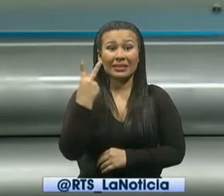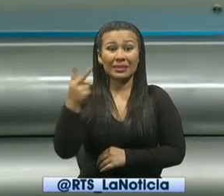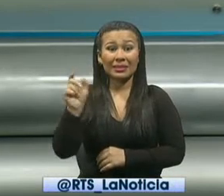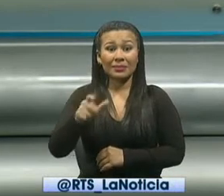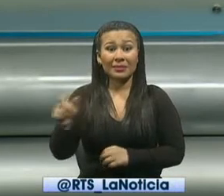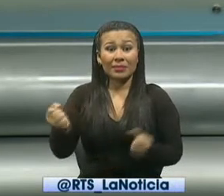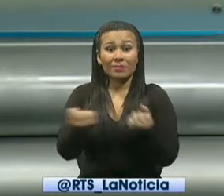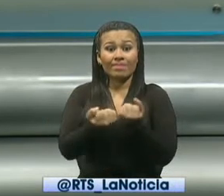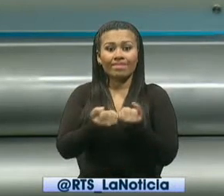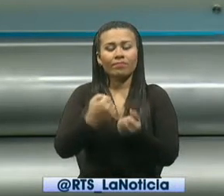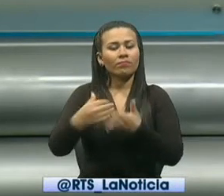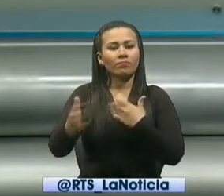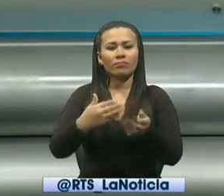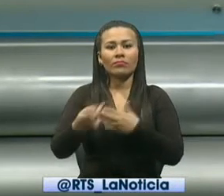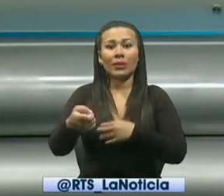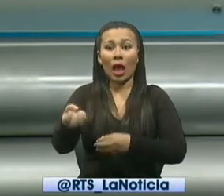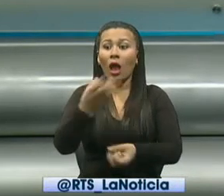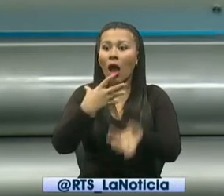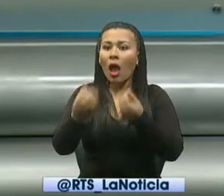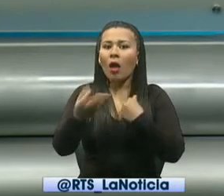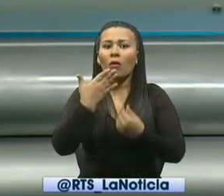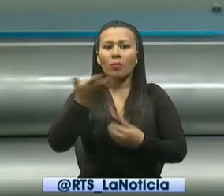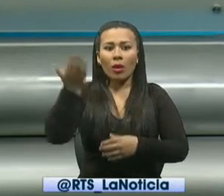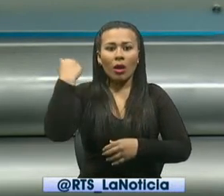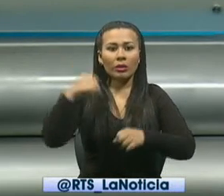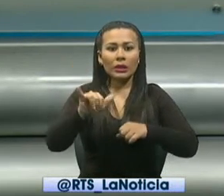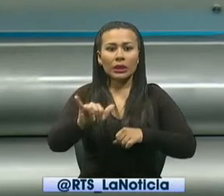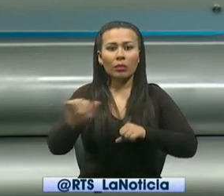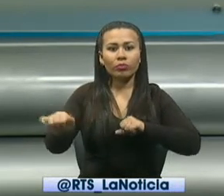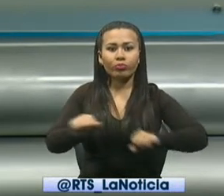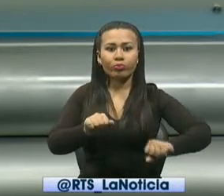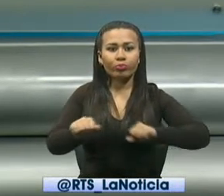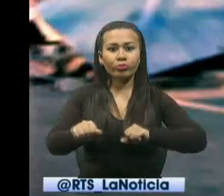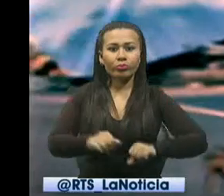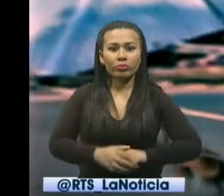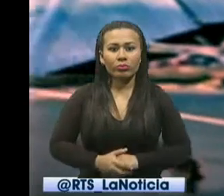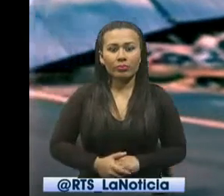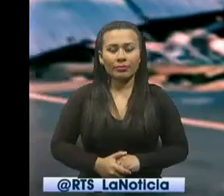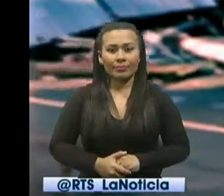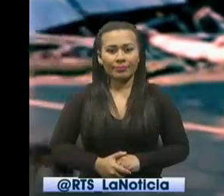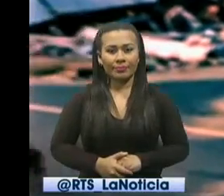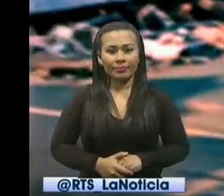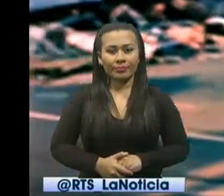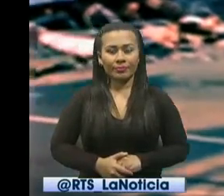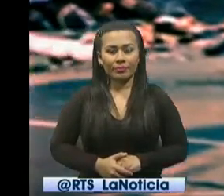de horror que vivieron el día del fuerte movimiento telúrico.